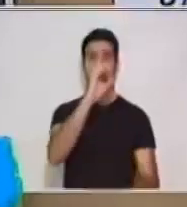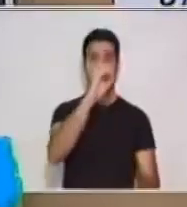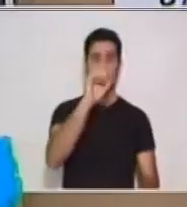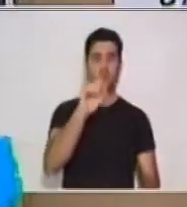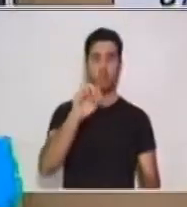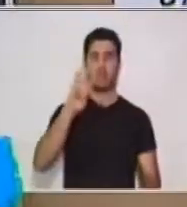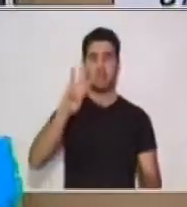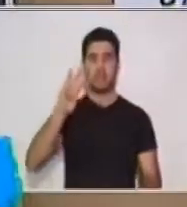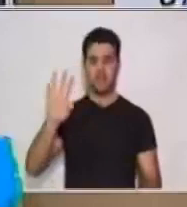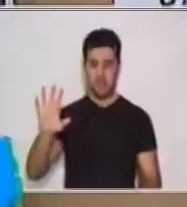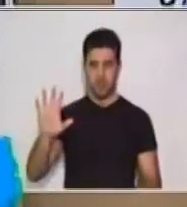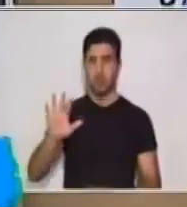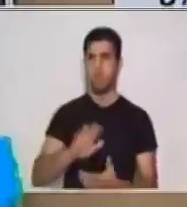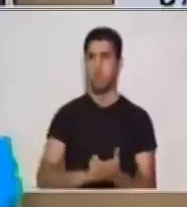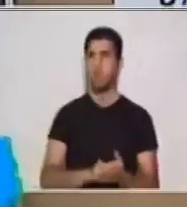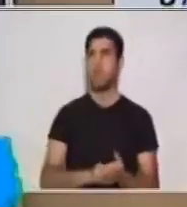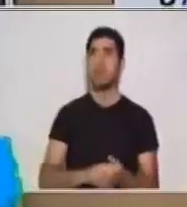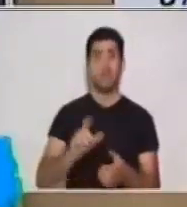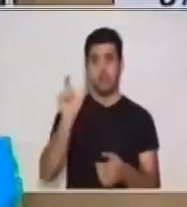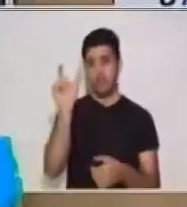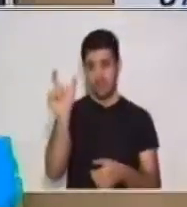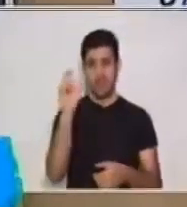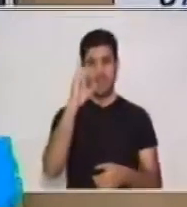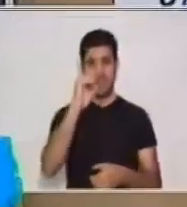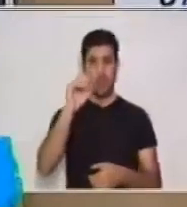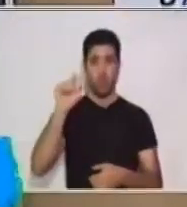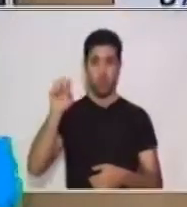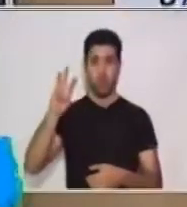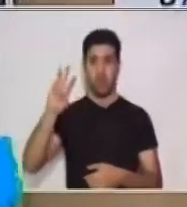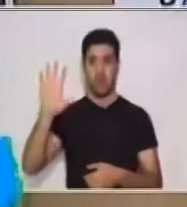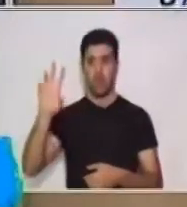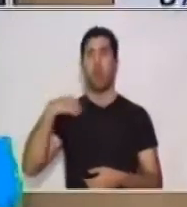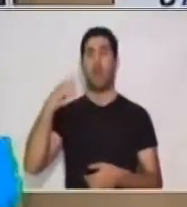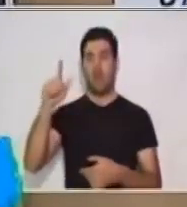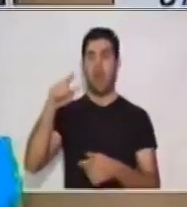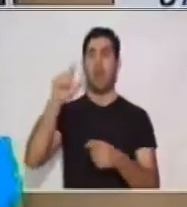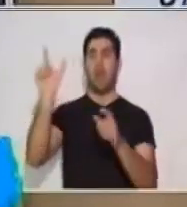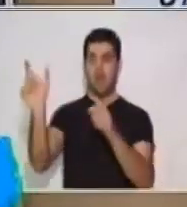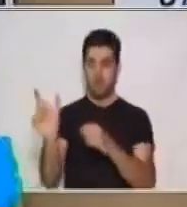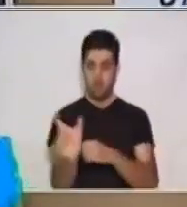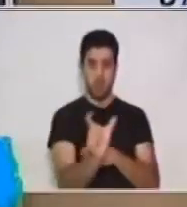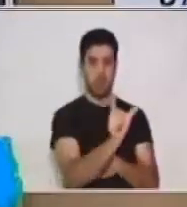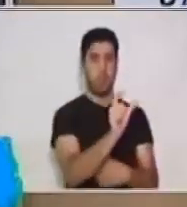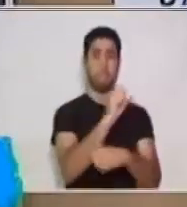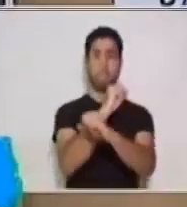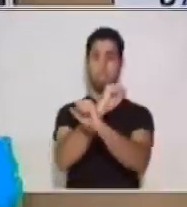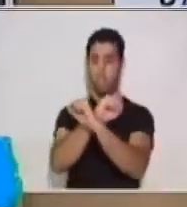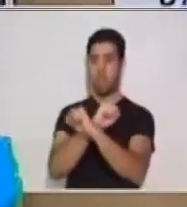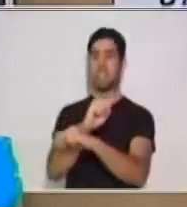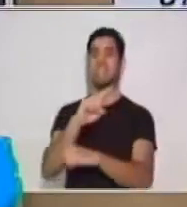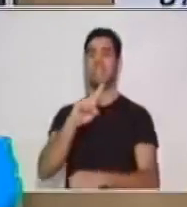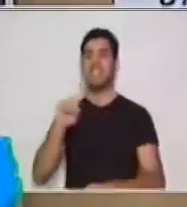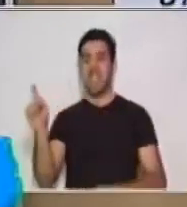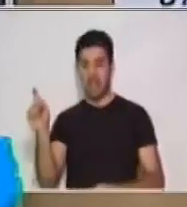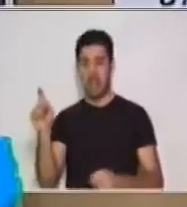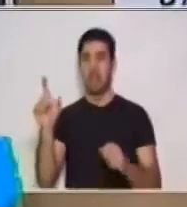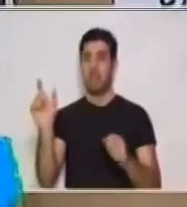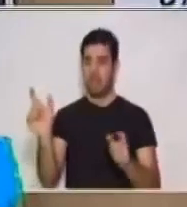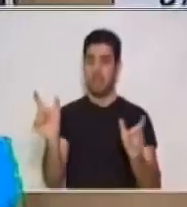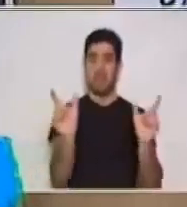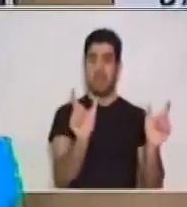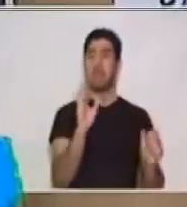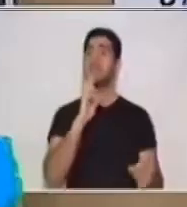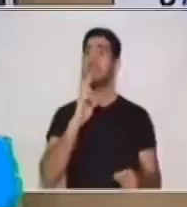0.35. Este decimal entonces es el que tengo que multiplicar 0.35 por